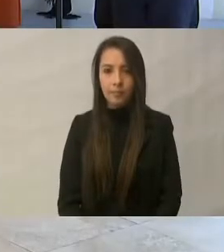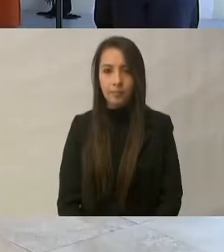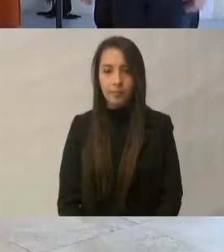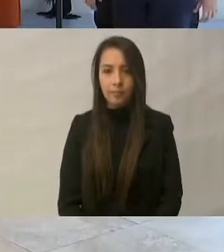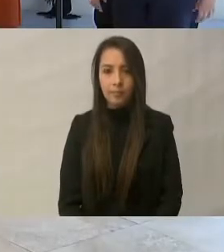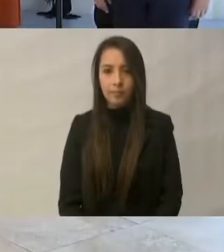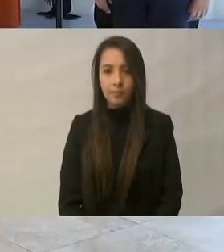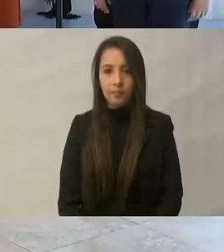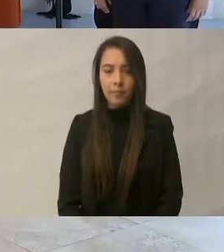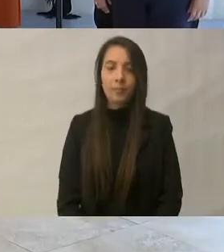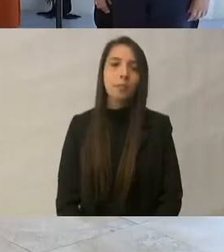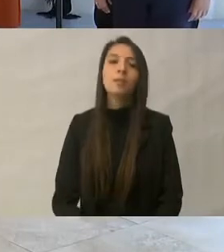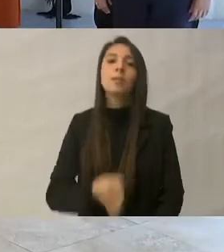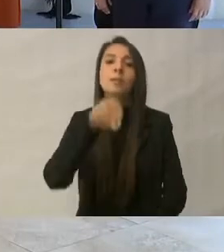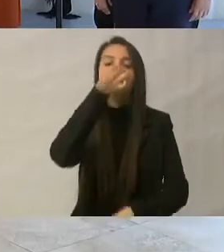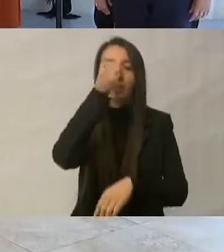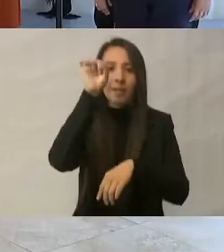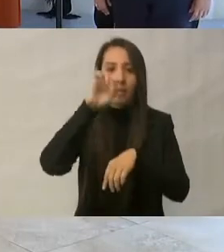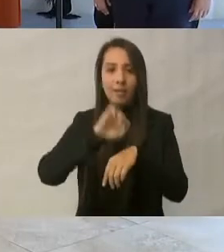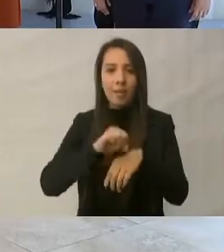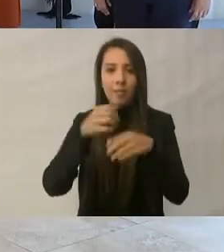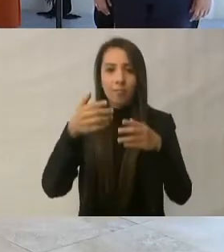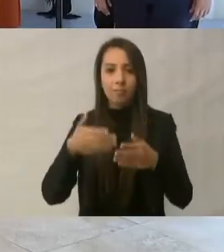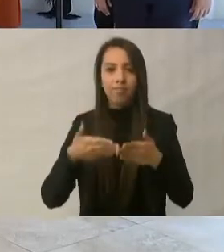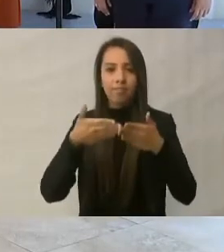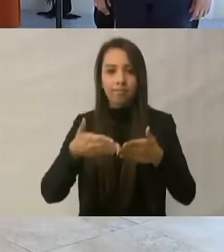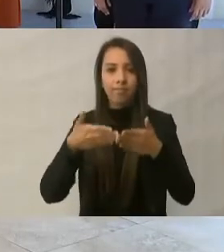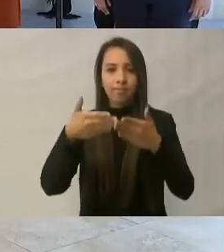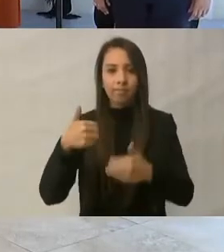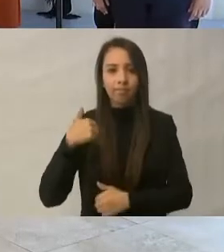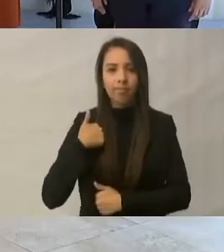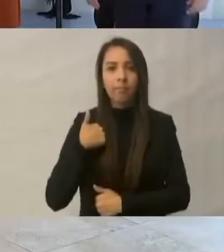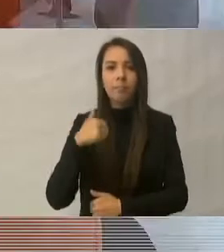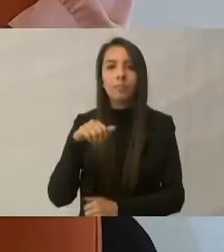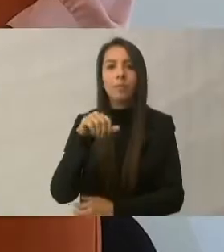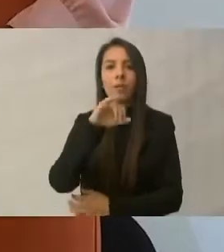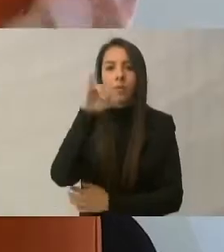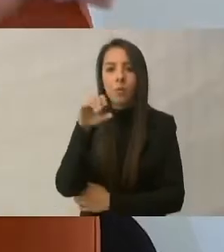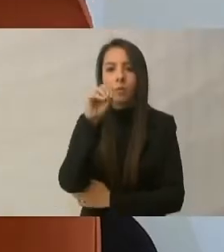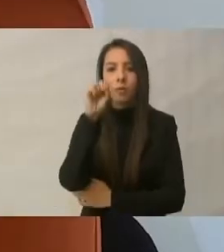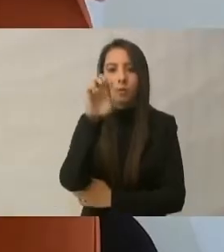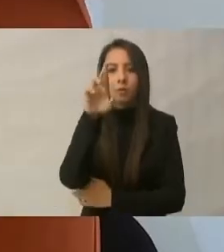El secretario de Marina, almirante José Rafael Ojeda Durán.